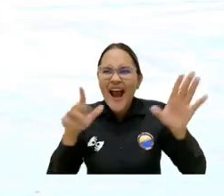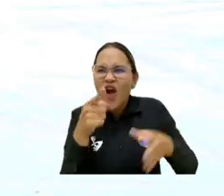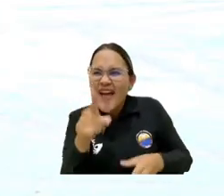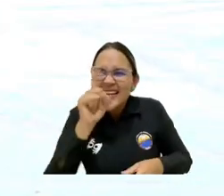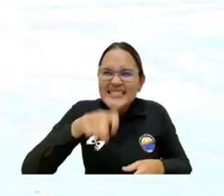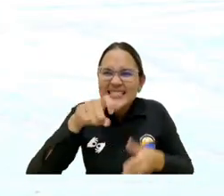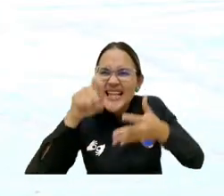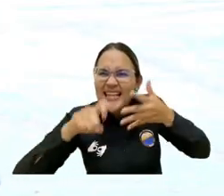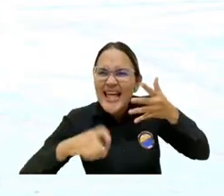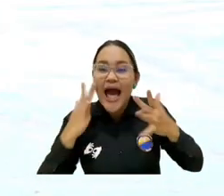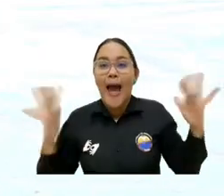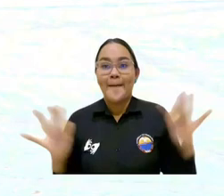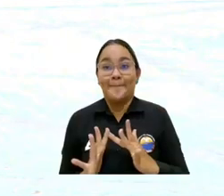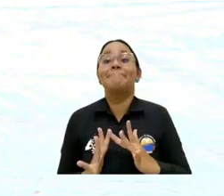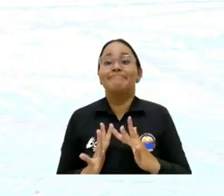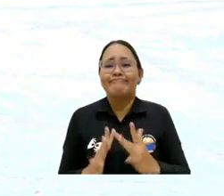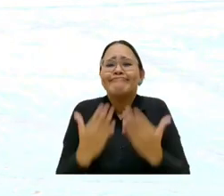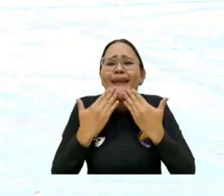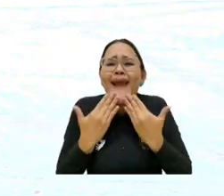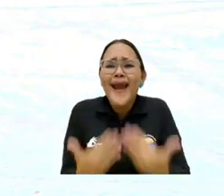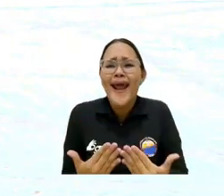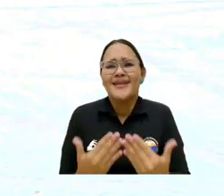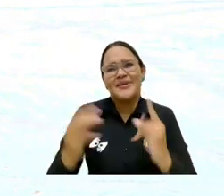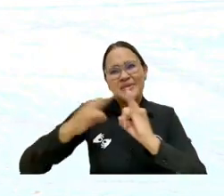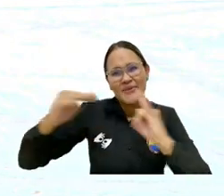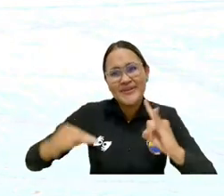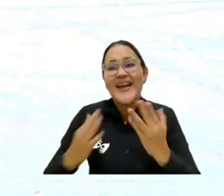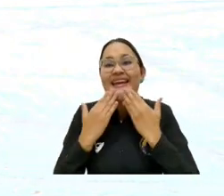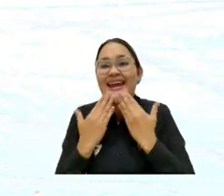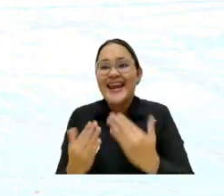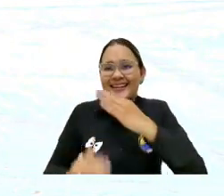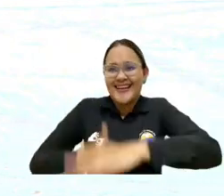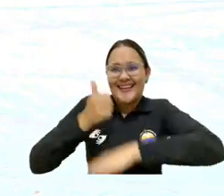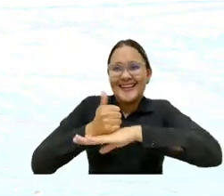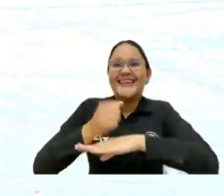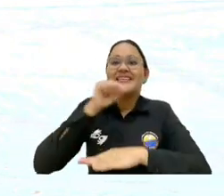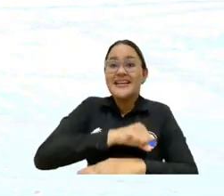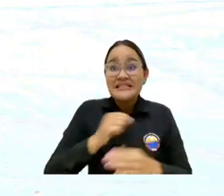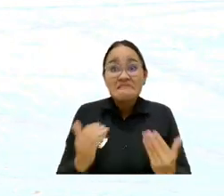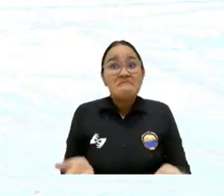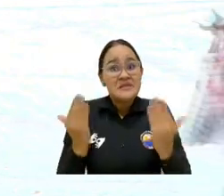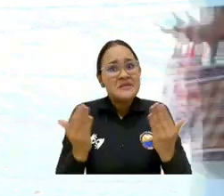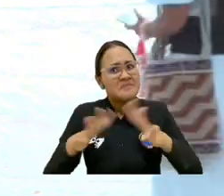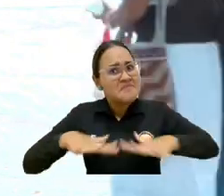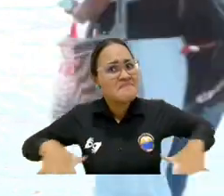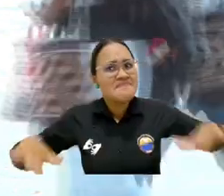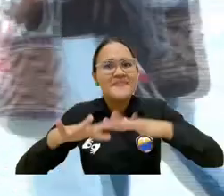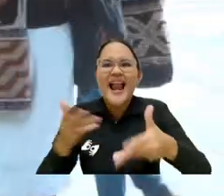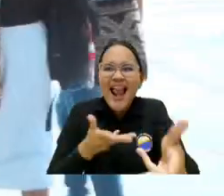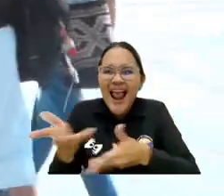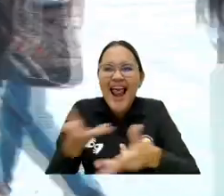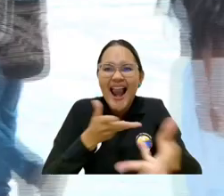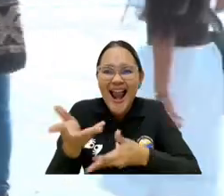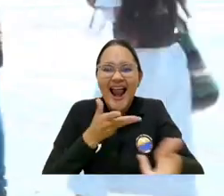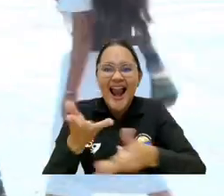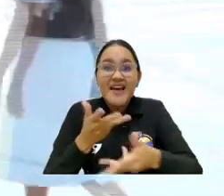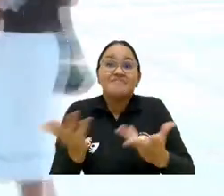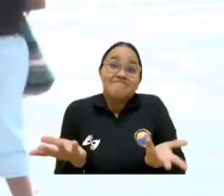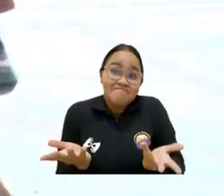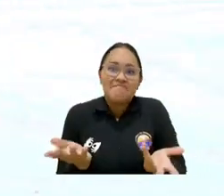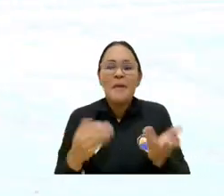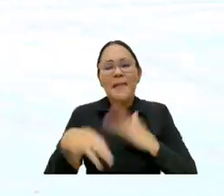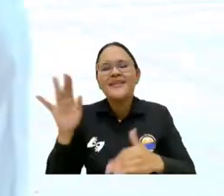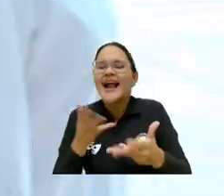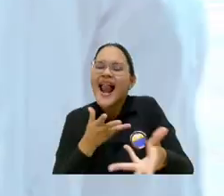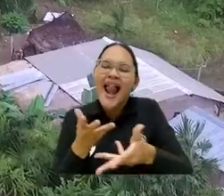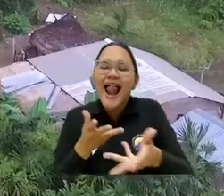Un agradecimiento especial al rector y también a la universidad por brindarme este espacio para poder nosotros